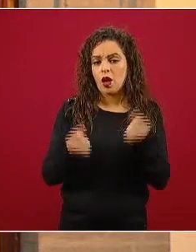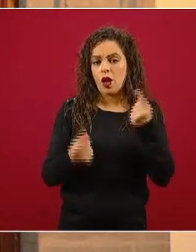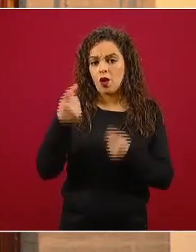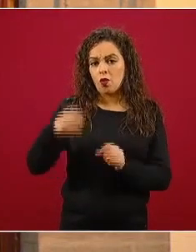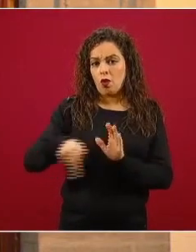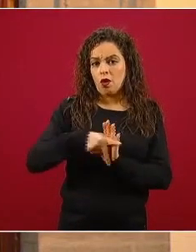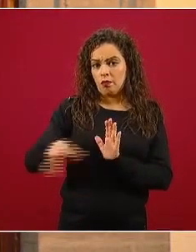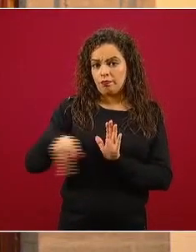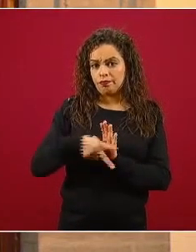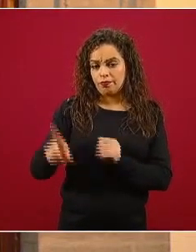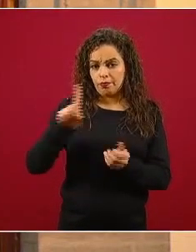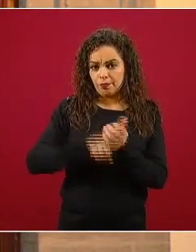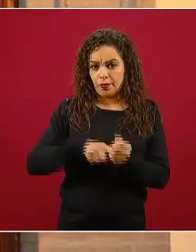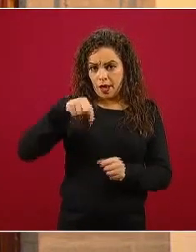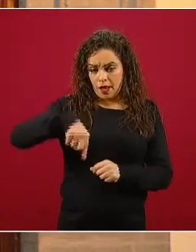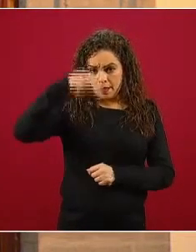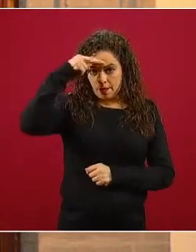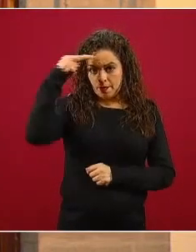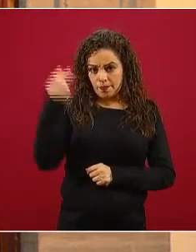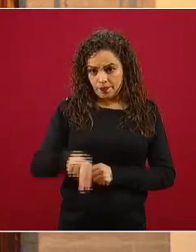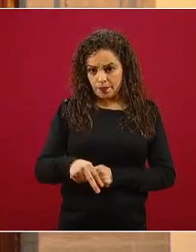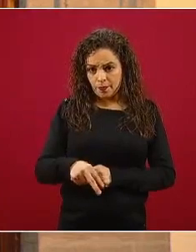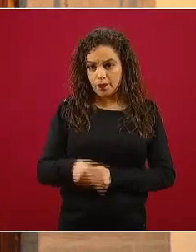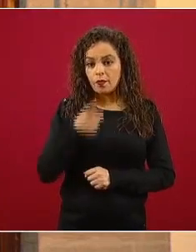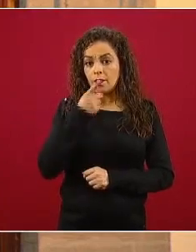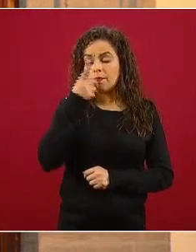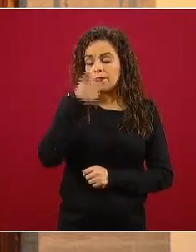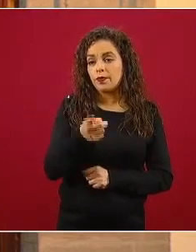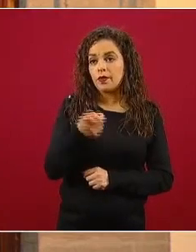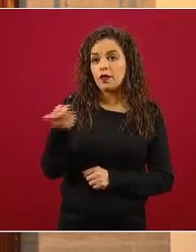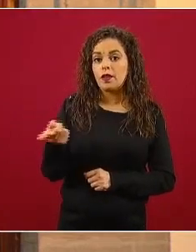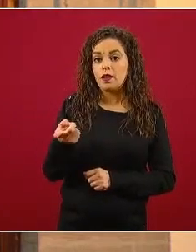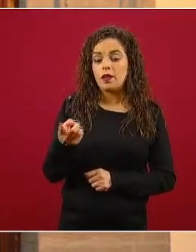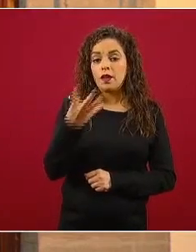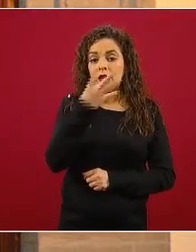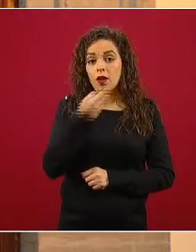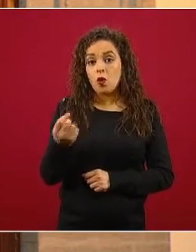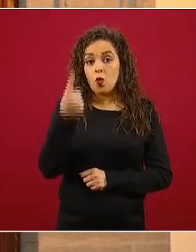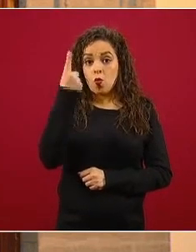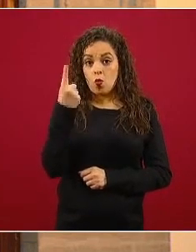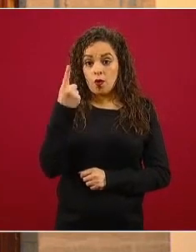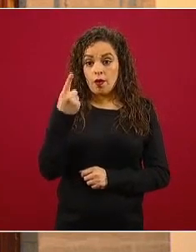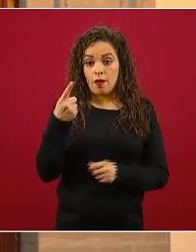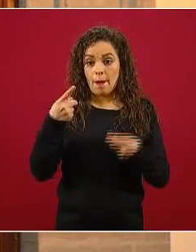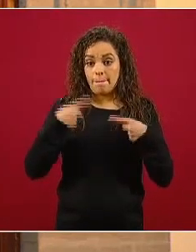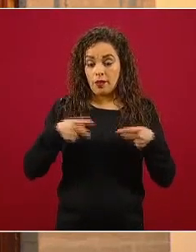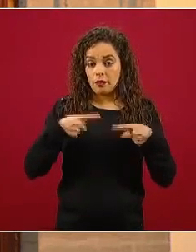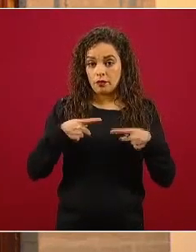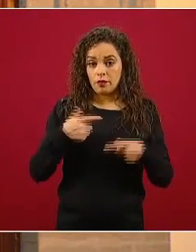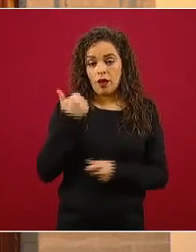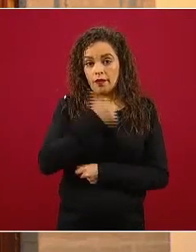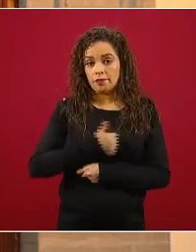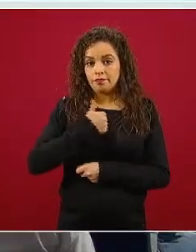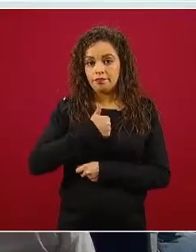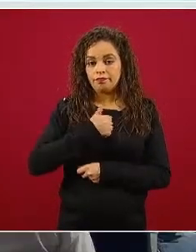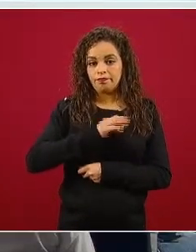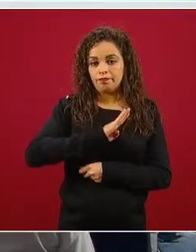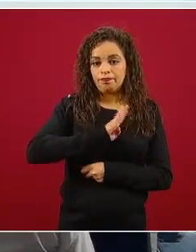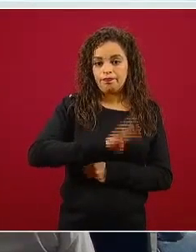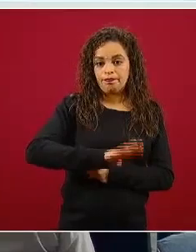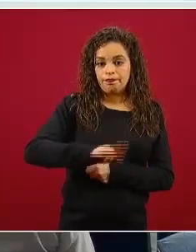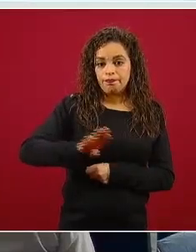la cantidad de personas que ayer informamos, 501, han perdido la vida. En